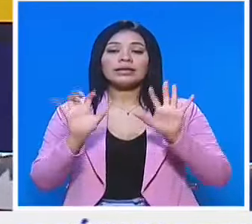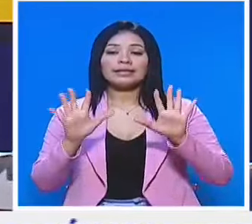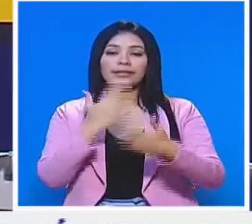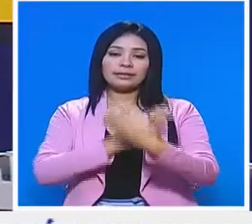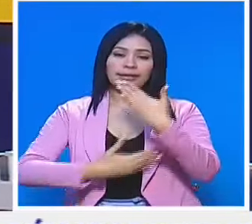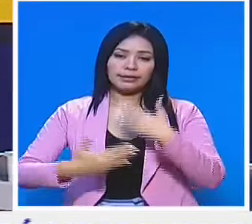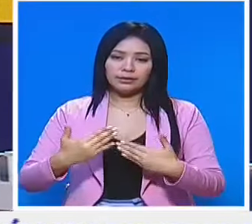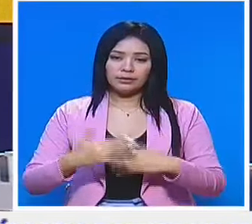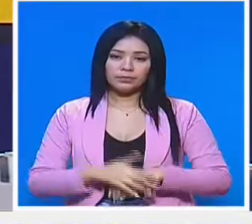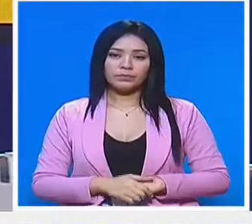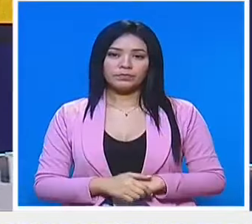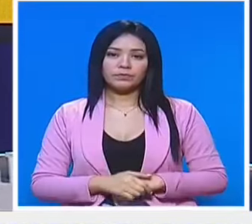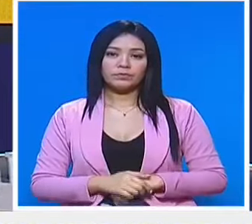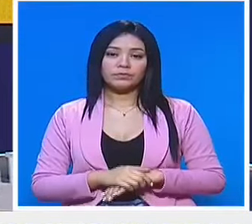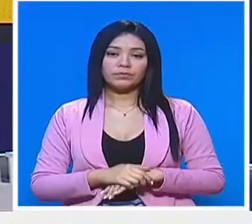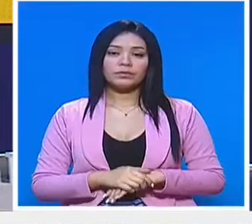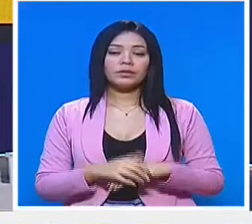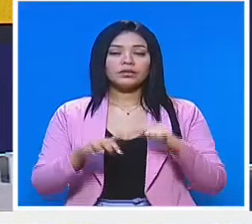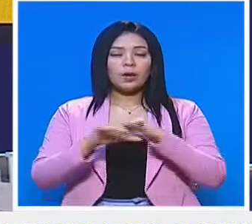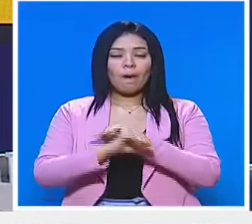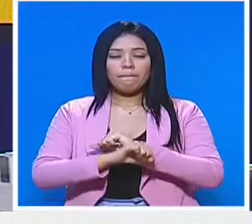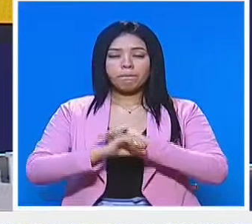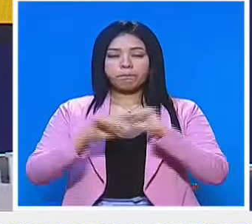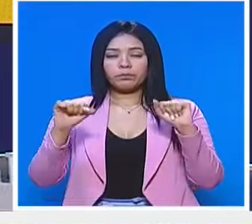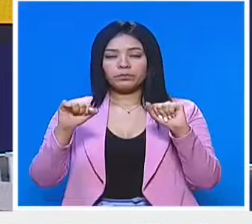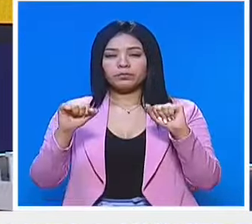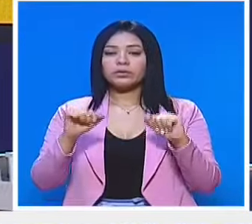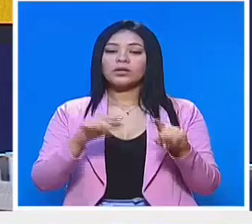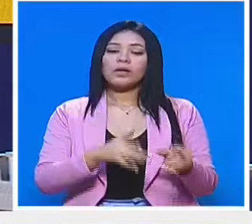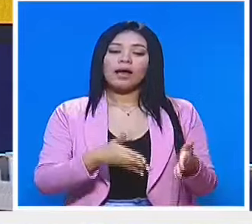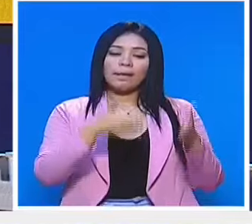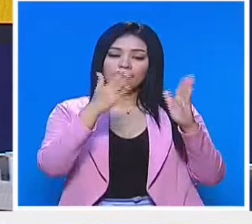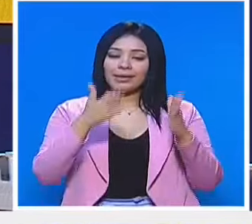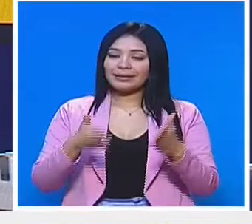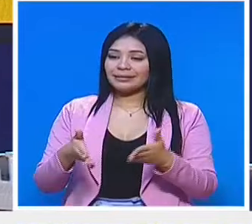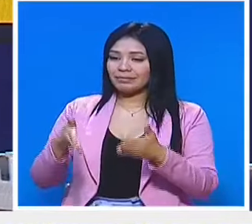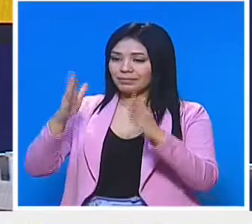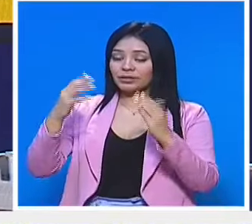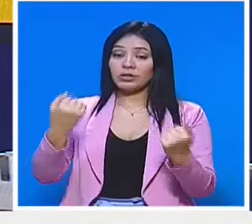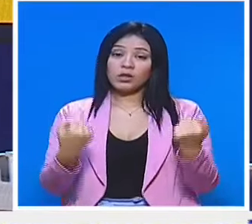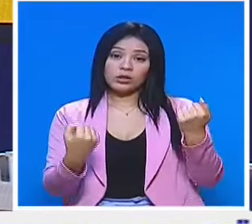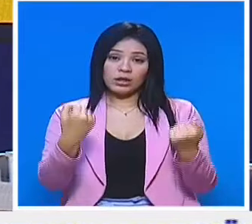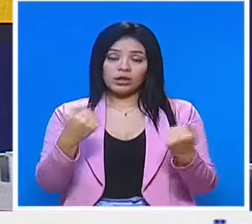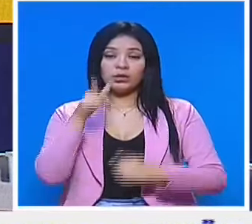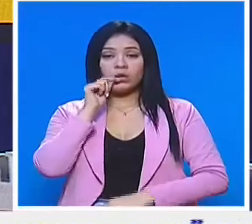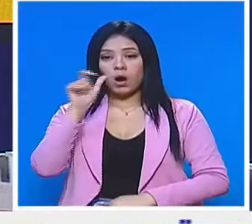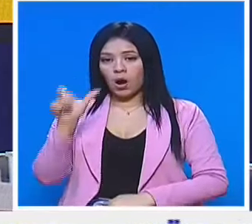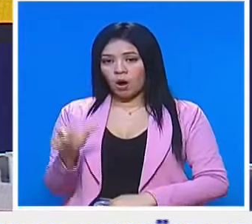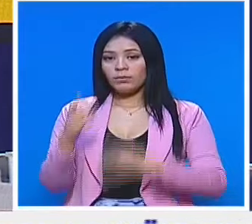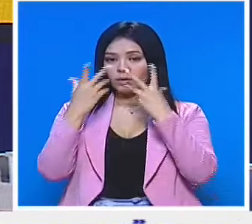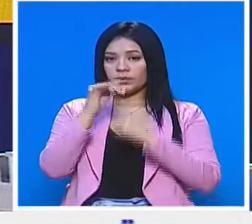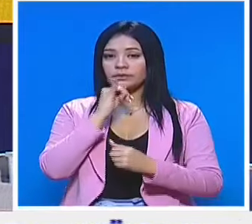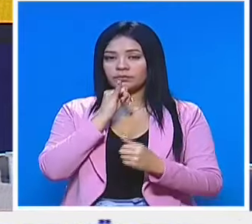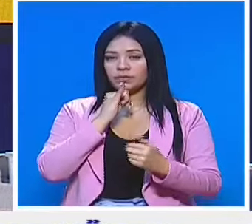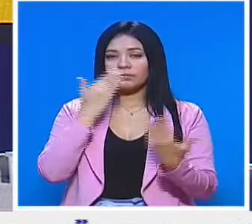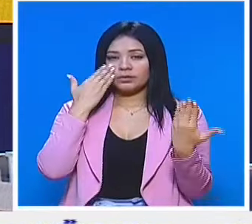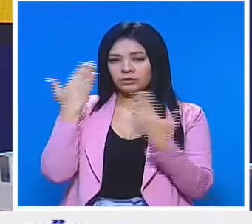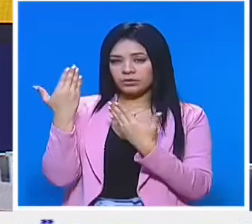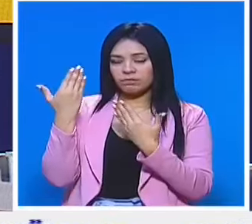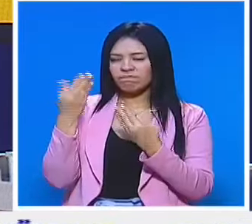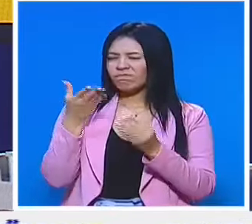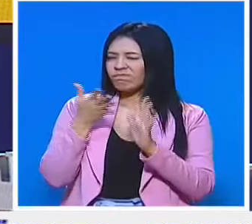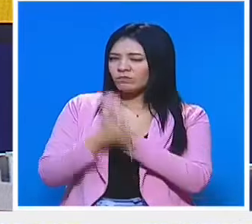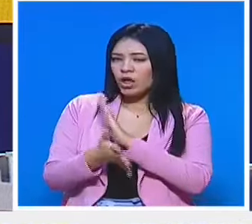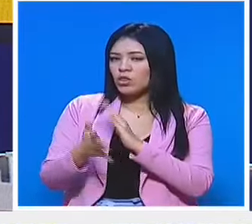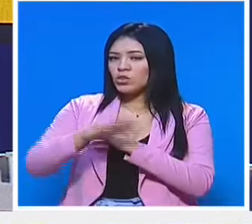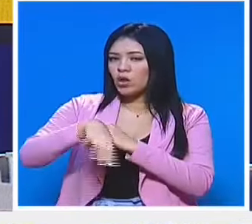heridas. Este estallido afectó a otros apartamentos y vehículos. Julio César Marcano tiene más información, se encuentra justo